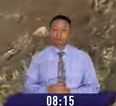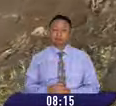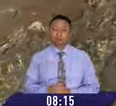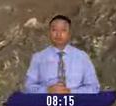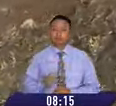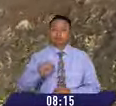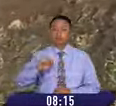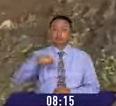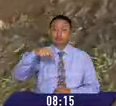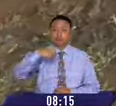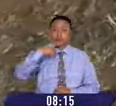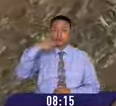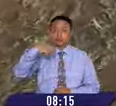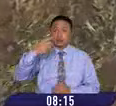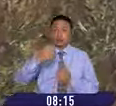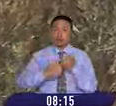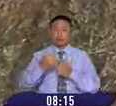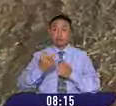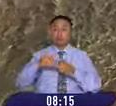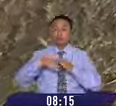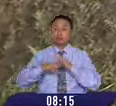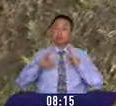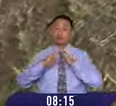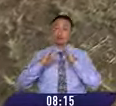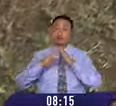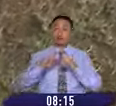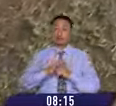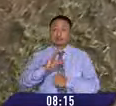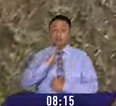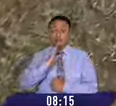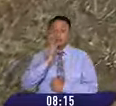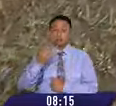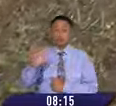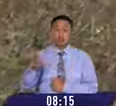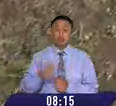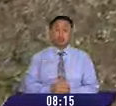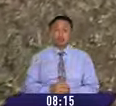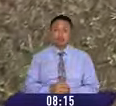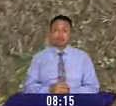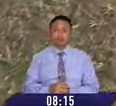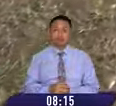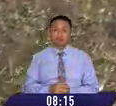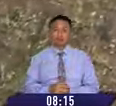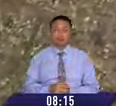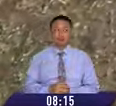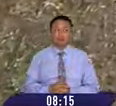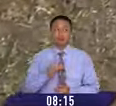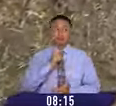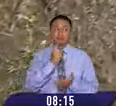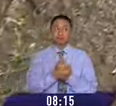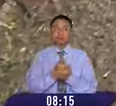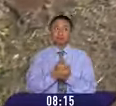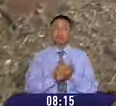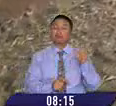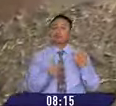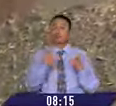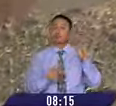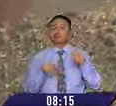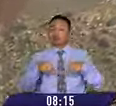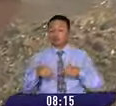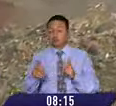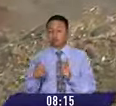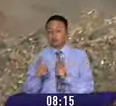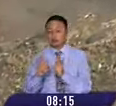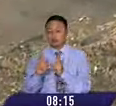Acá me decían que incluso ya tienen problemas en las viviendas con la presión de agua. Muy buenos días. Sí, buenos días. Lamentablemente los moradores que vivimos de